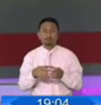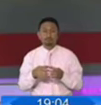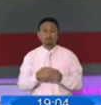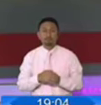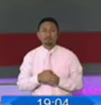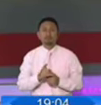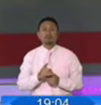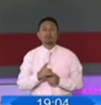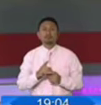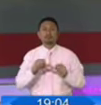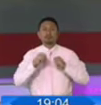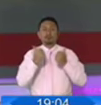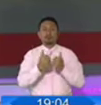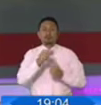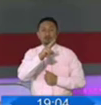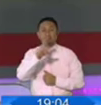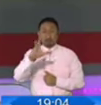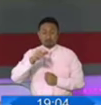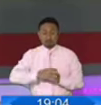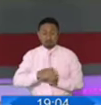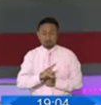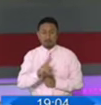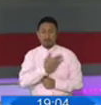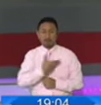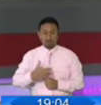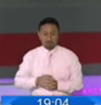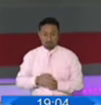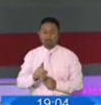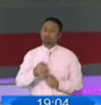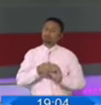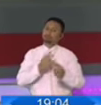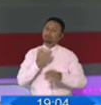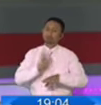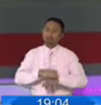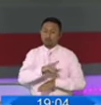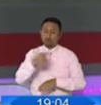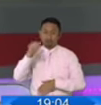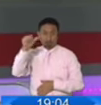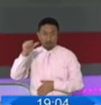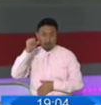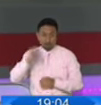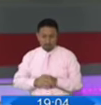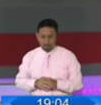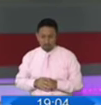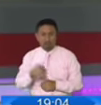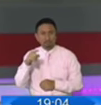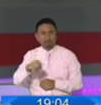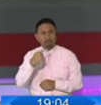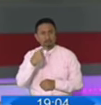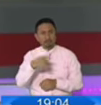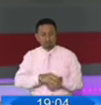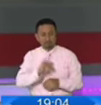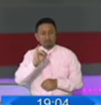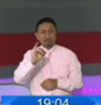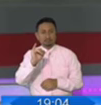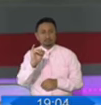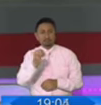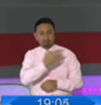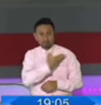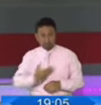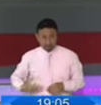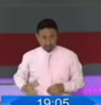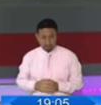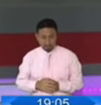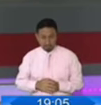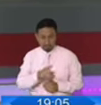CREO pide la salida del vicepresidente de la República tras el escándalo por la filtración de un audio donde se involucraría al segundo mandatario